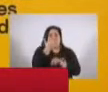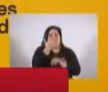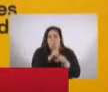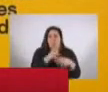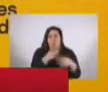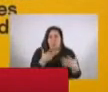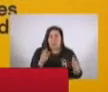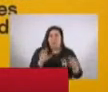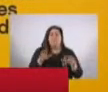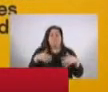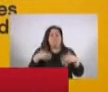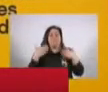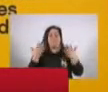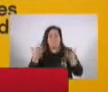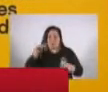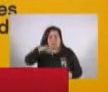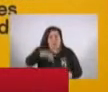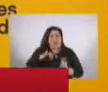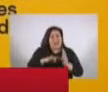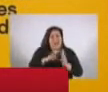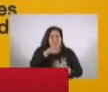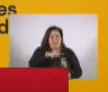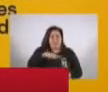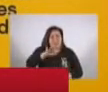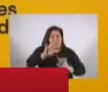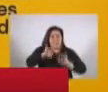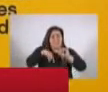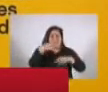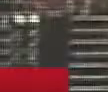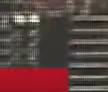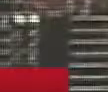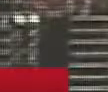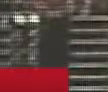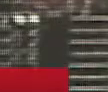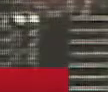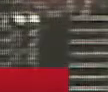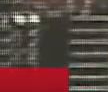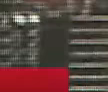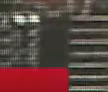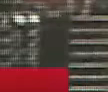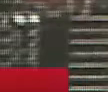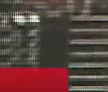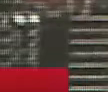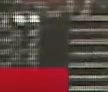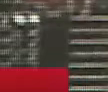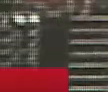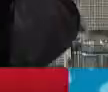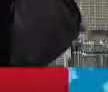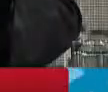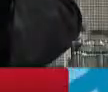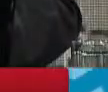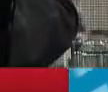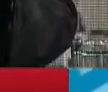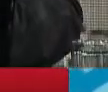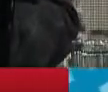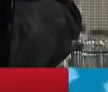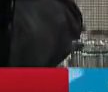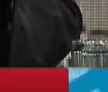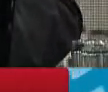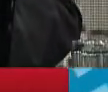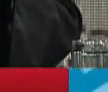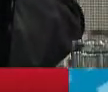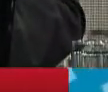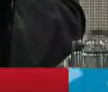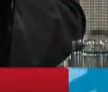viajes egresados, que tiene una característica muy particular, que es que además de que apunta a 220.000 alumnos, que por supuesto fueron víctimas